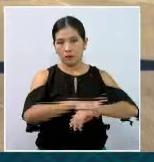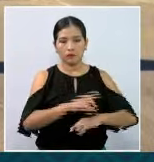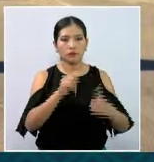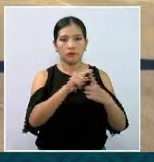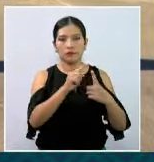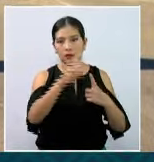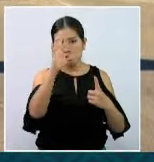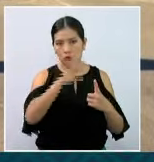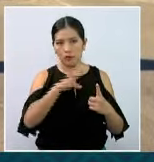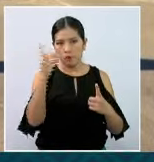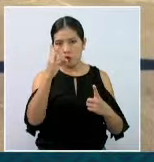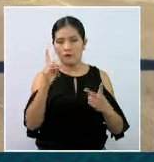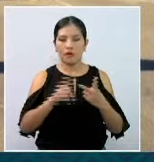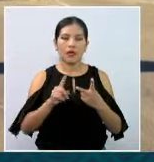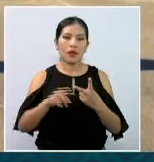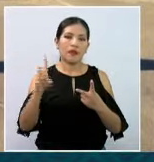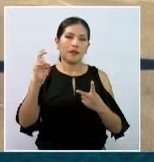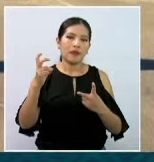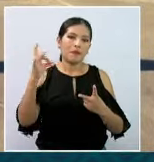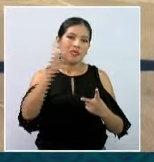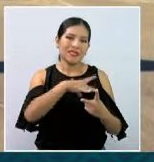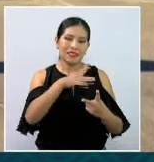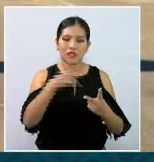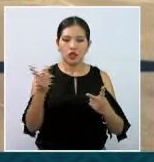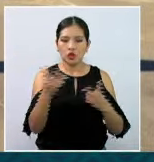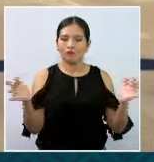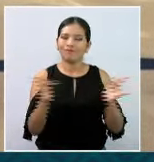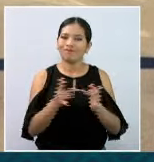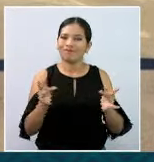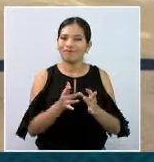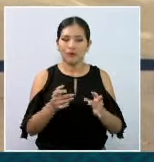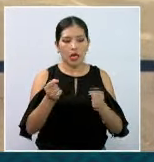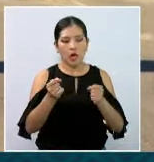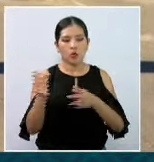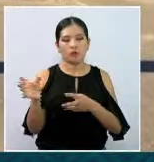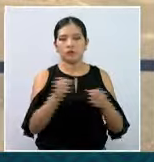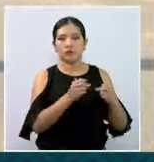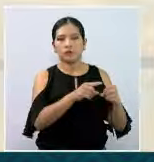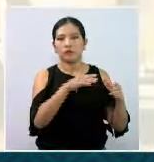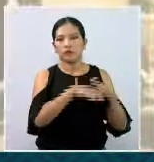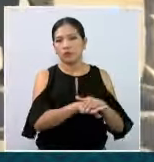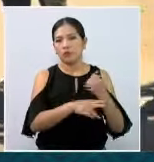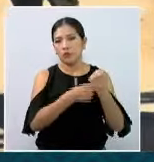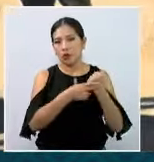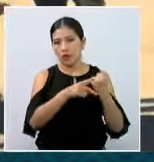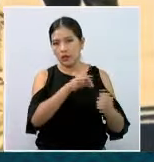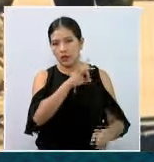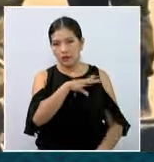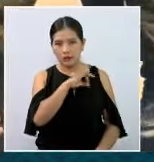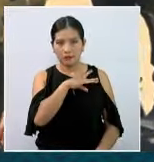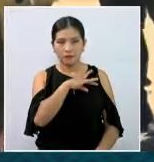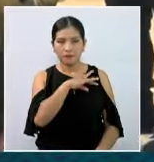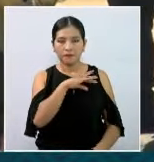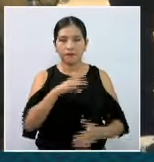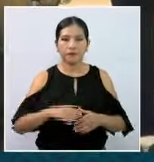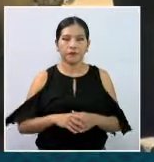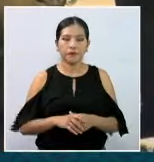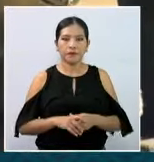boliviano y un súbdito chileno que han sido aprehendidos en posesión de este vehículo robado en Chile.